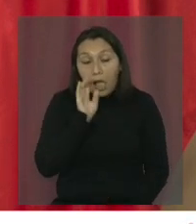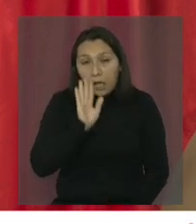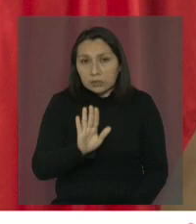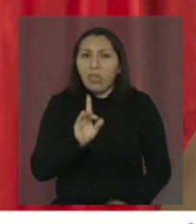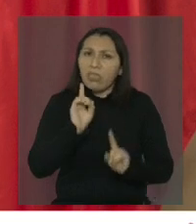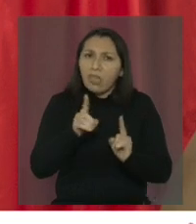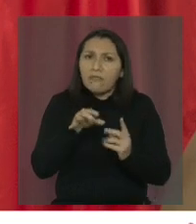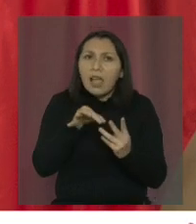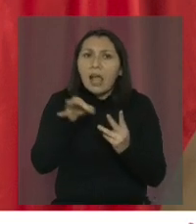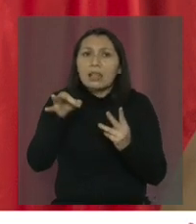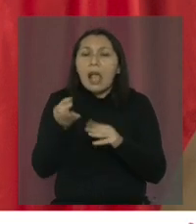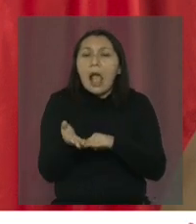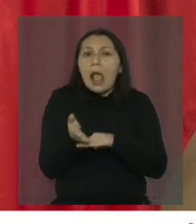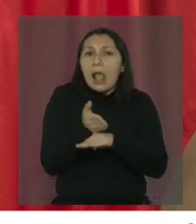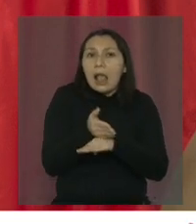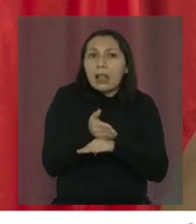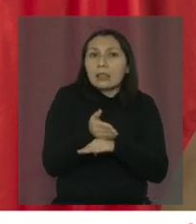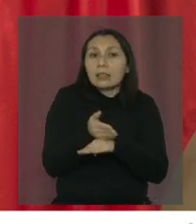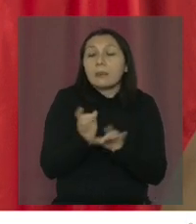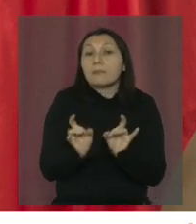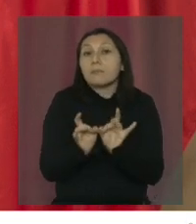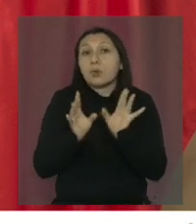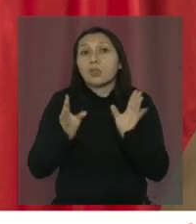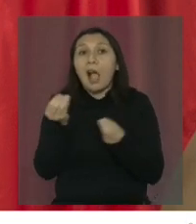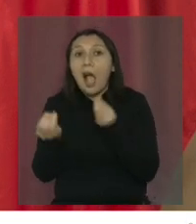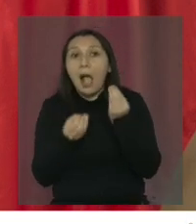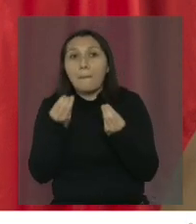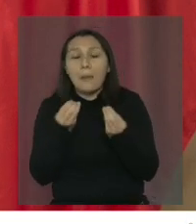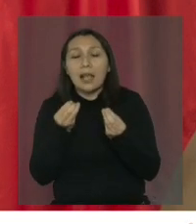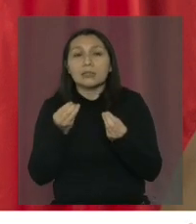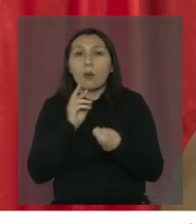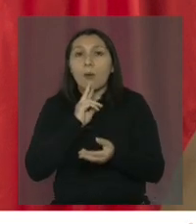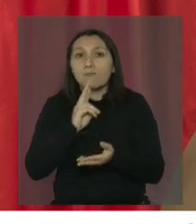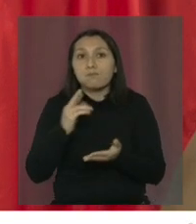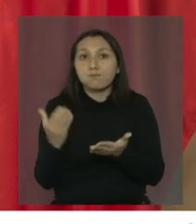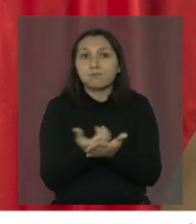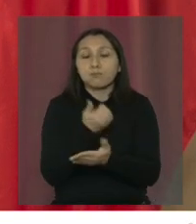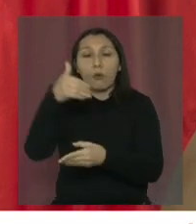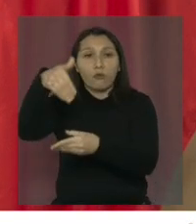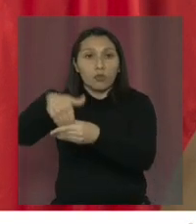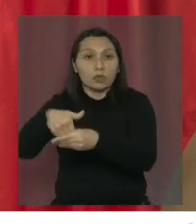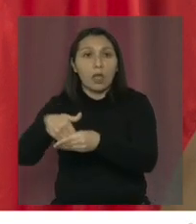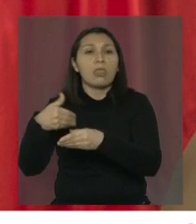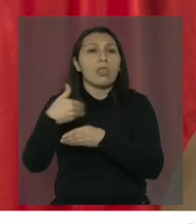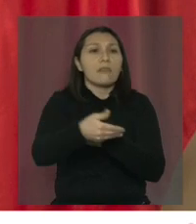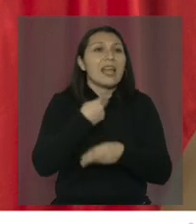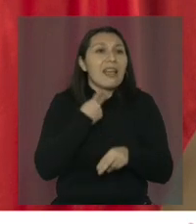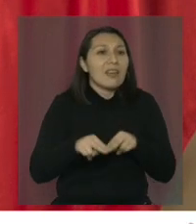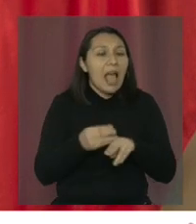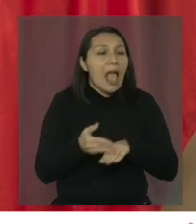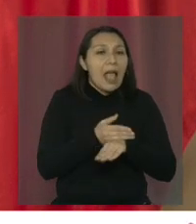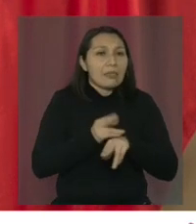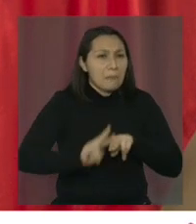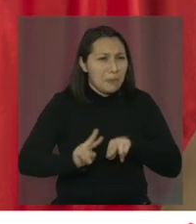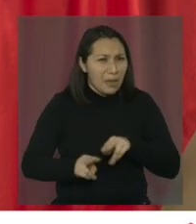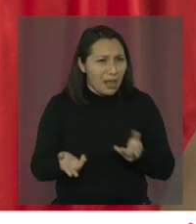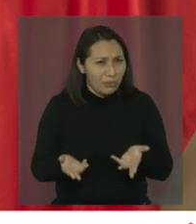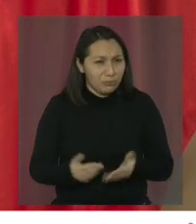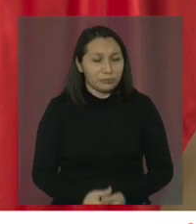que tiene acá una alternativa previa escenarios en todas las posibilidades de cara se halla la elección muchas gracias